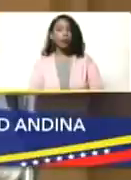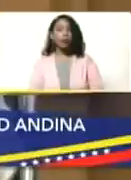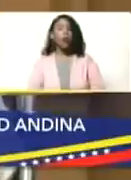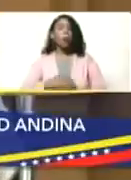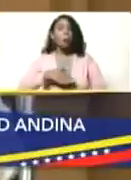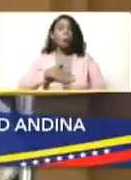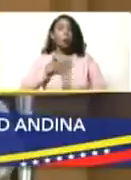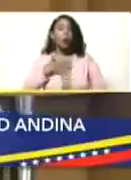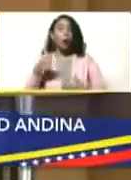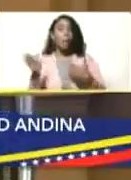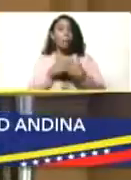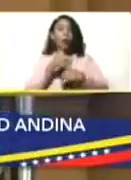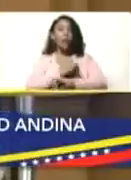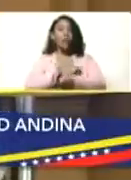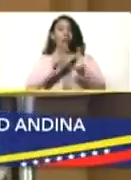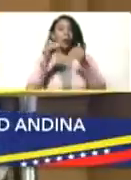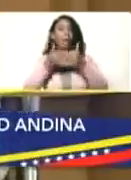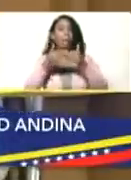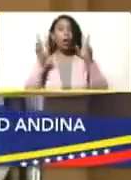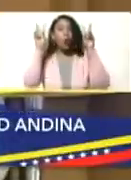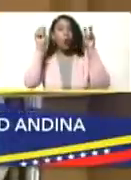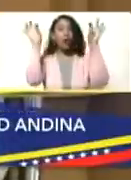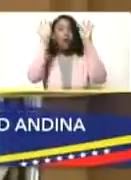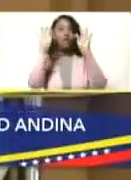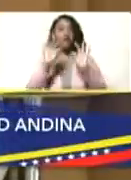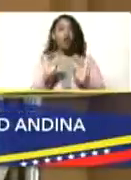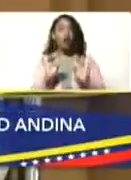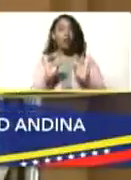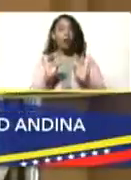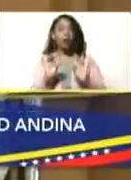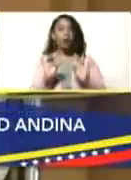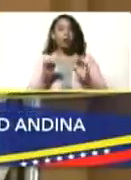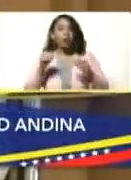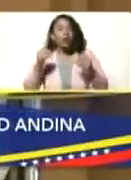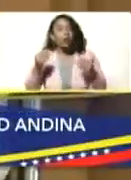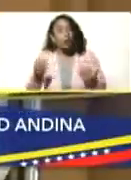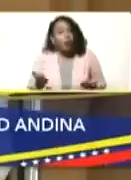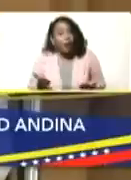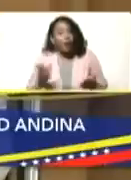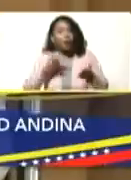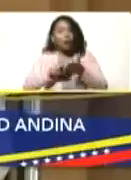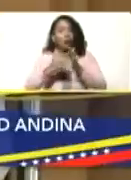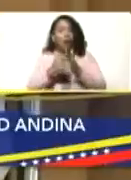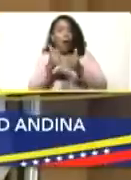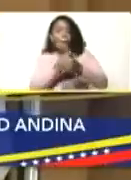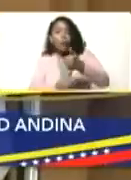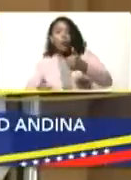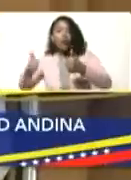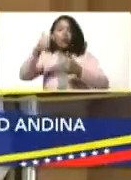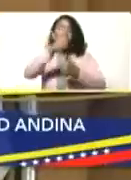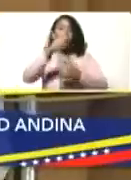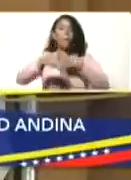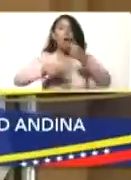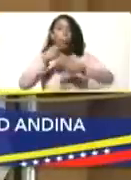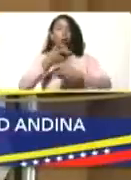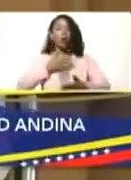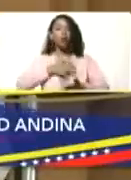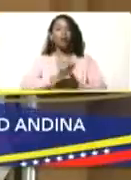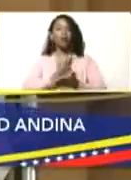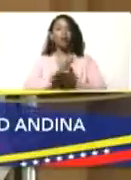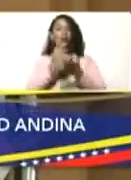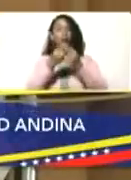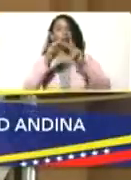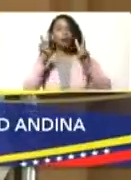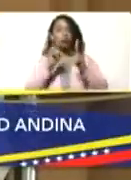pudieron cerrar para abrir una nueva fase, que era la de el ascenso político pacífico al poder.